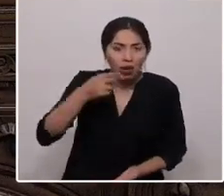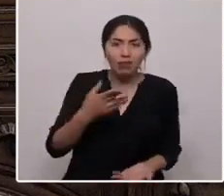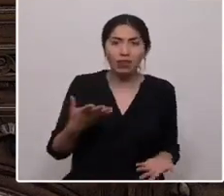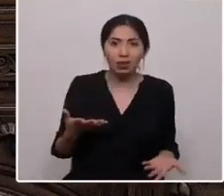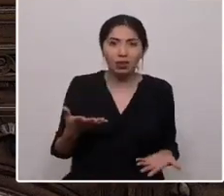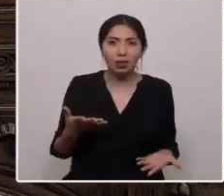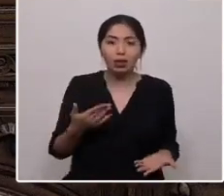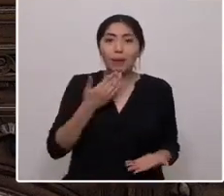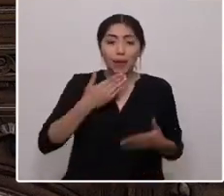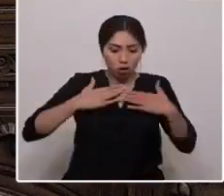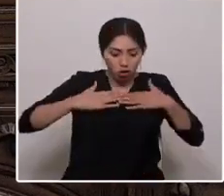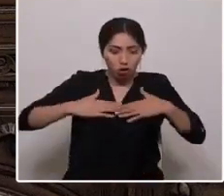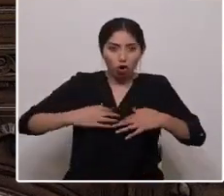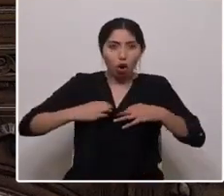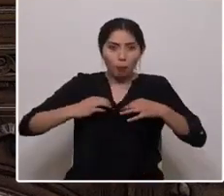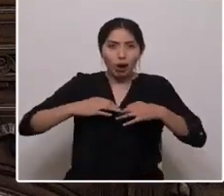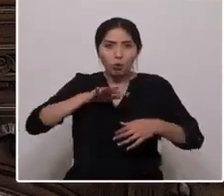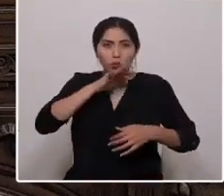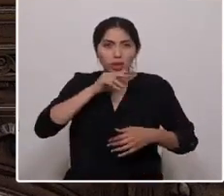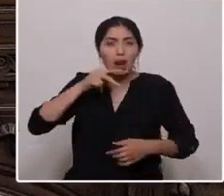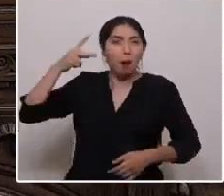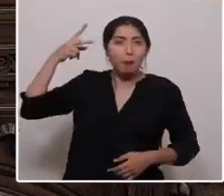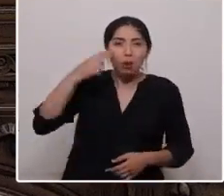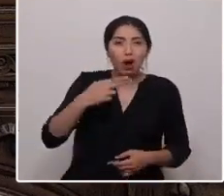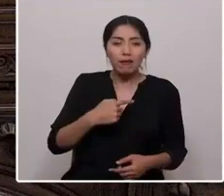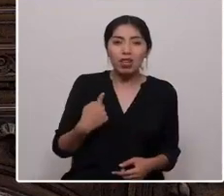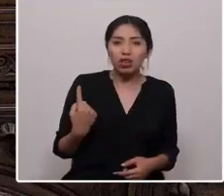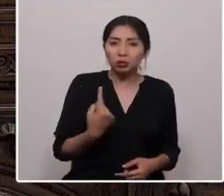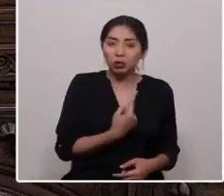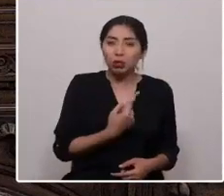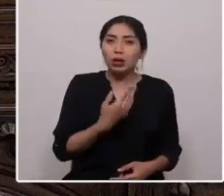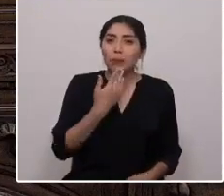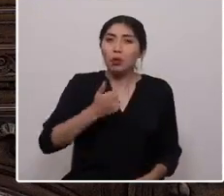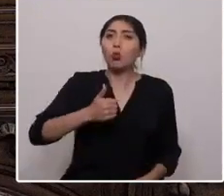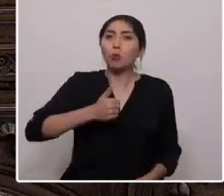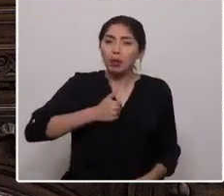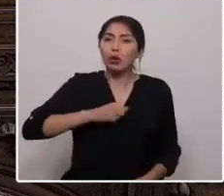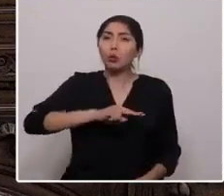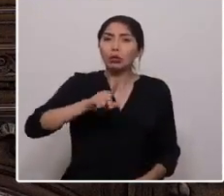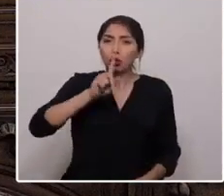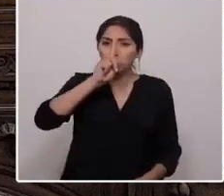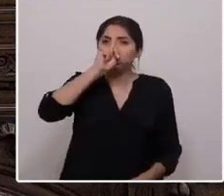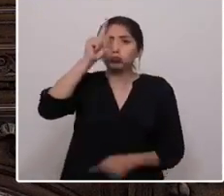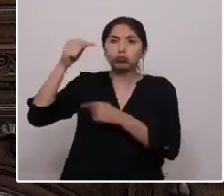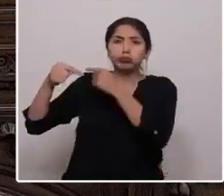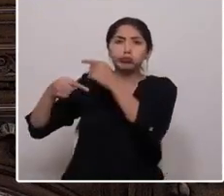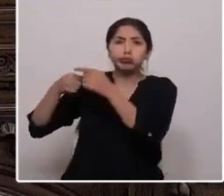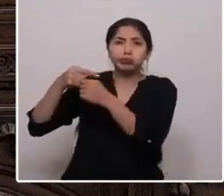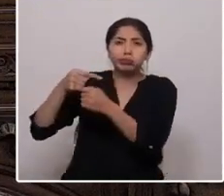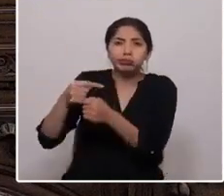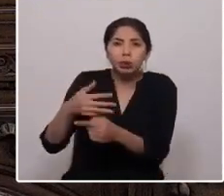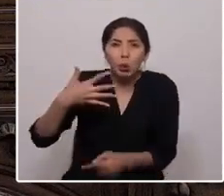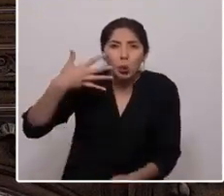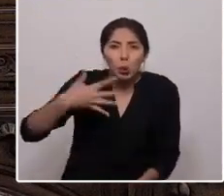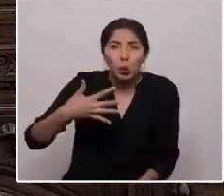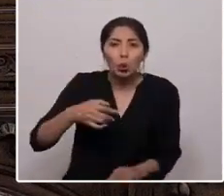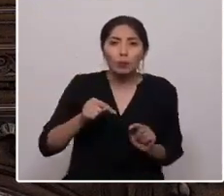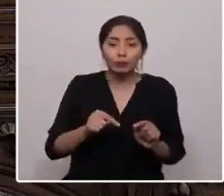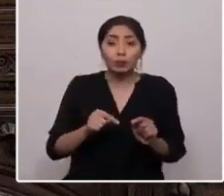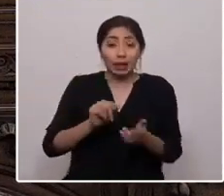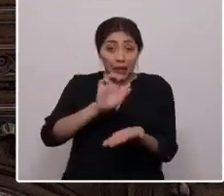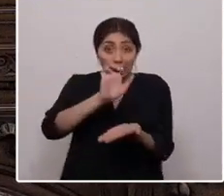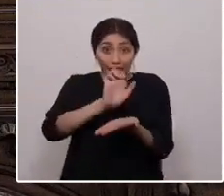ropas y cumplir con nuestros rituales sagrados ha sido el estado de chile